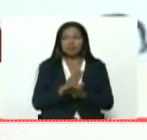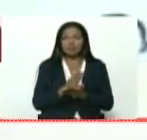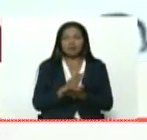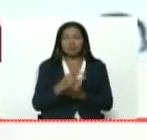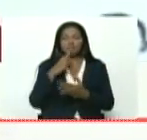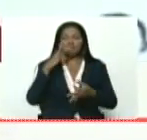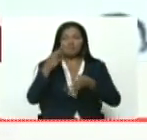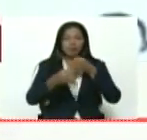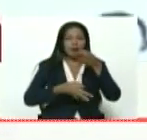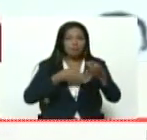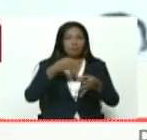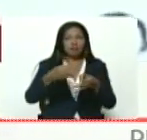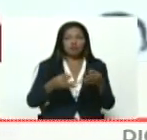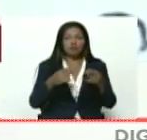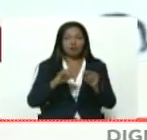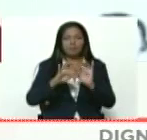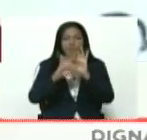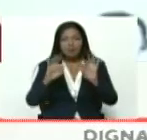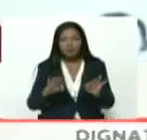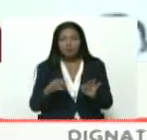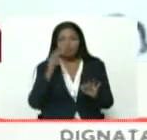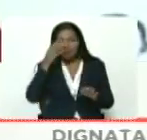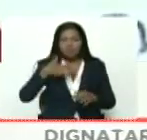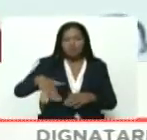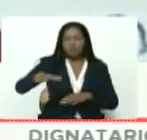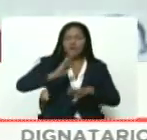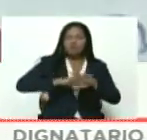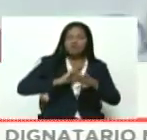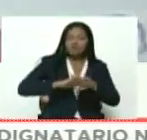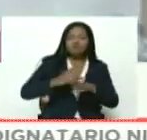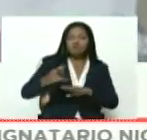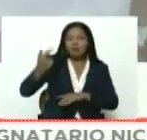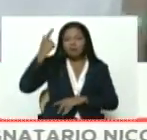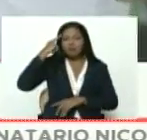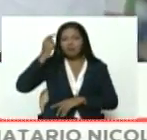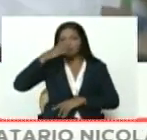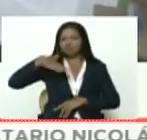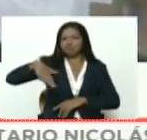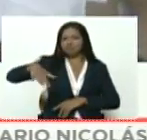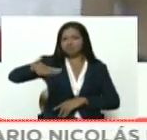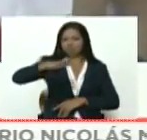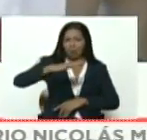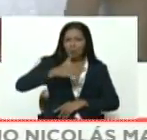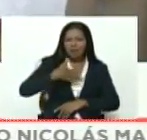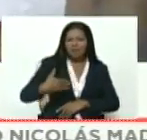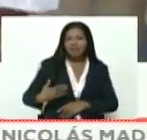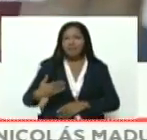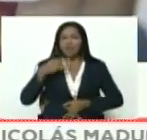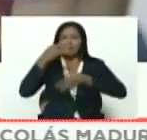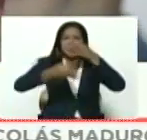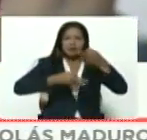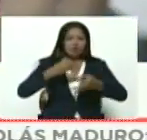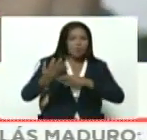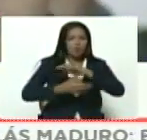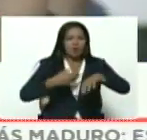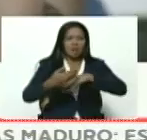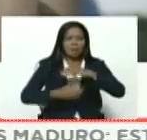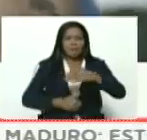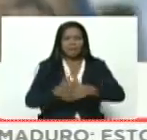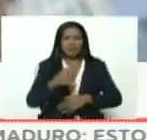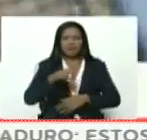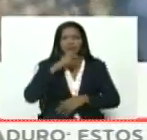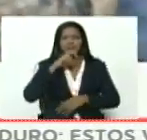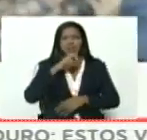habló en el lenguaje del pueblo porque él era el pueblo y explicó los problemas más